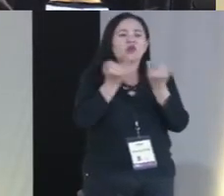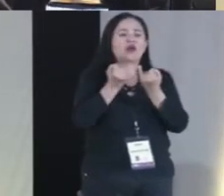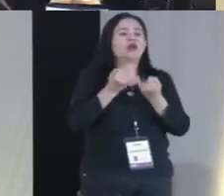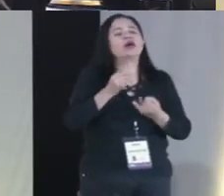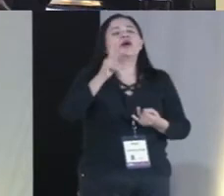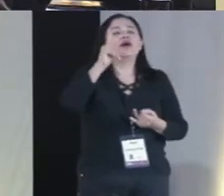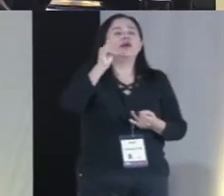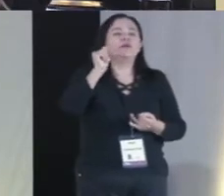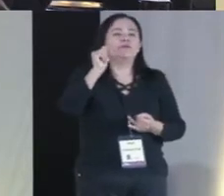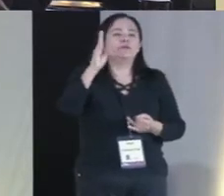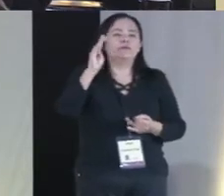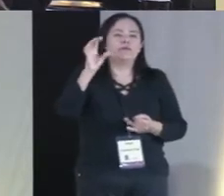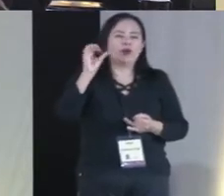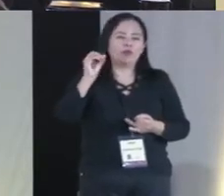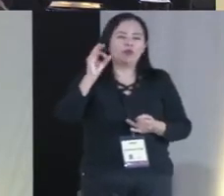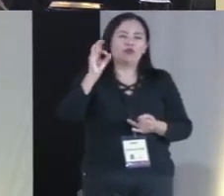Fuentes